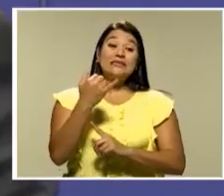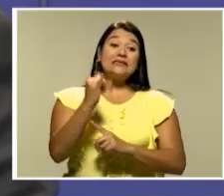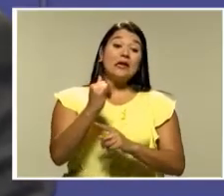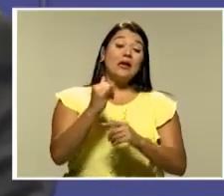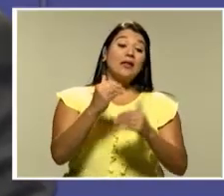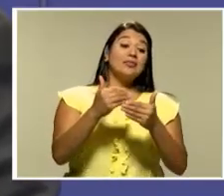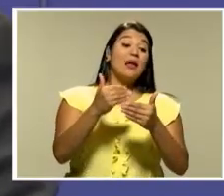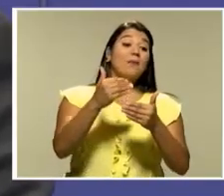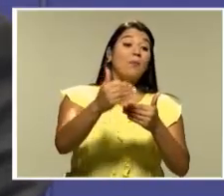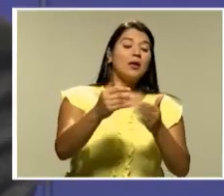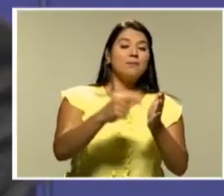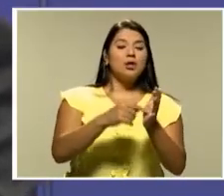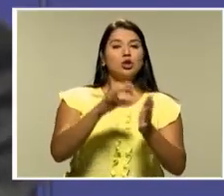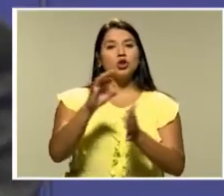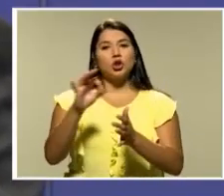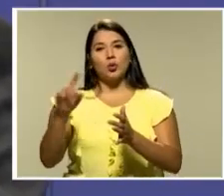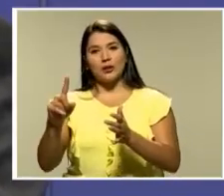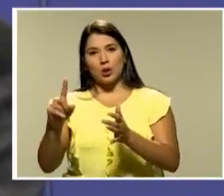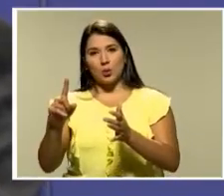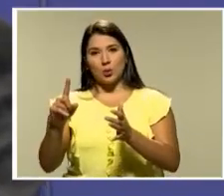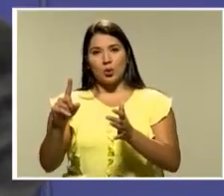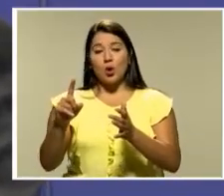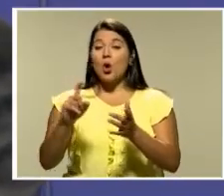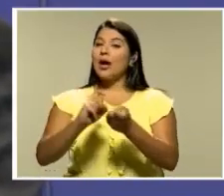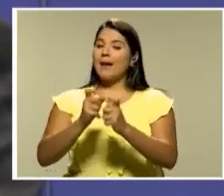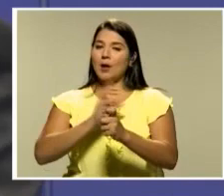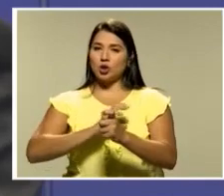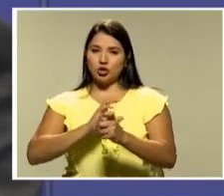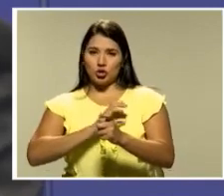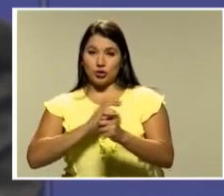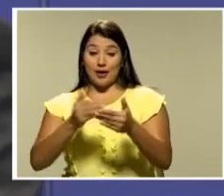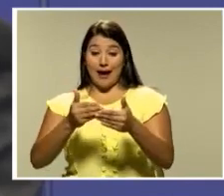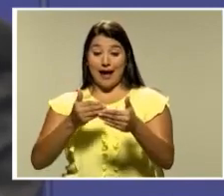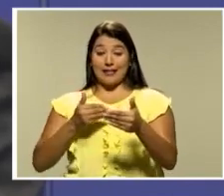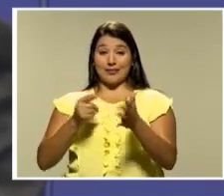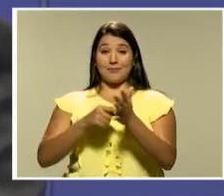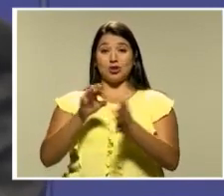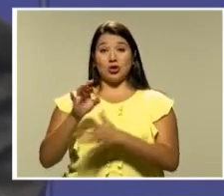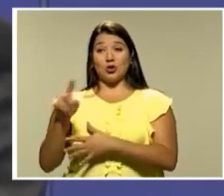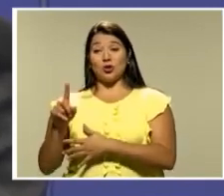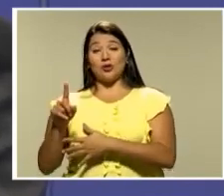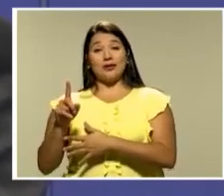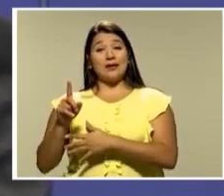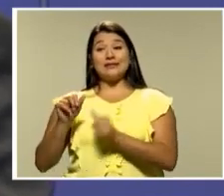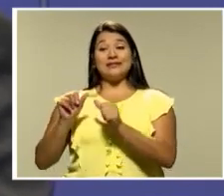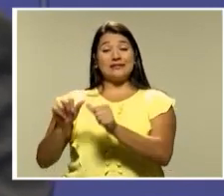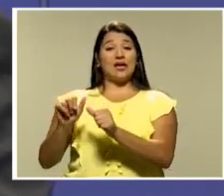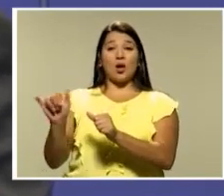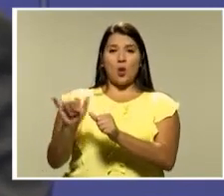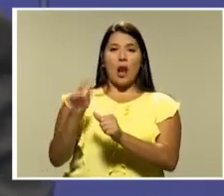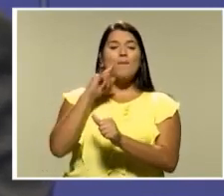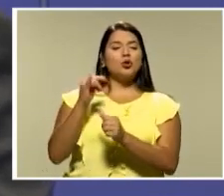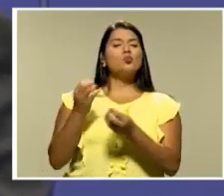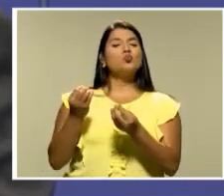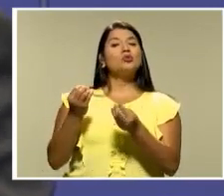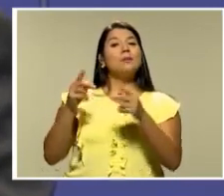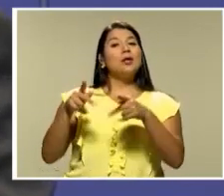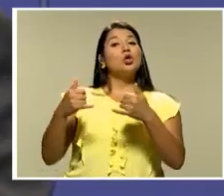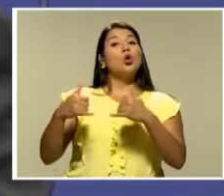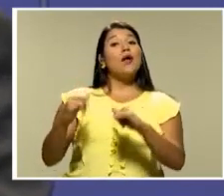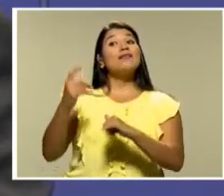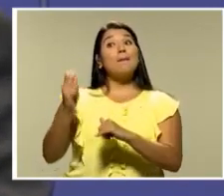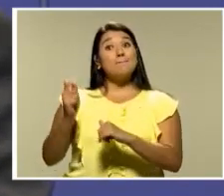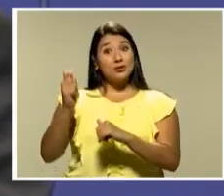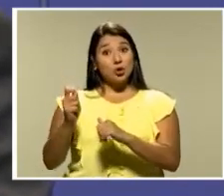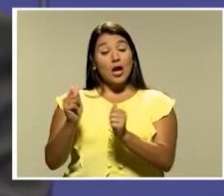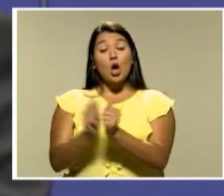balance político puede cambiar. Por ejemplo, la reciente reforma al Poder Judicial fue completamente diferente.